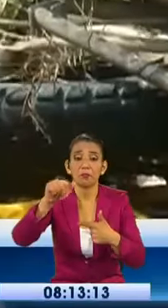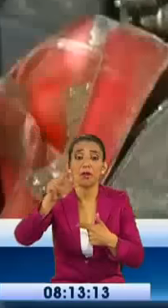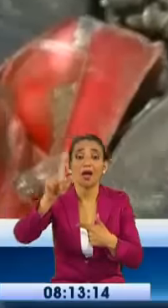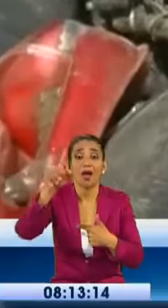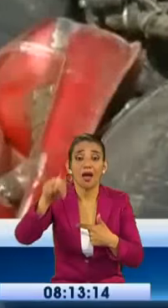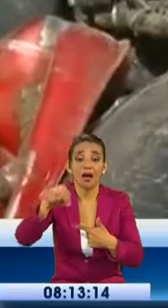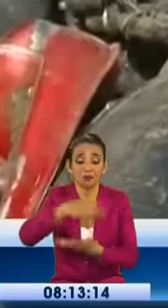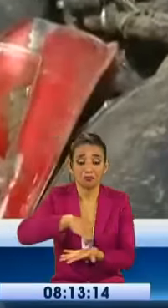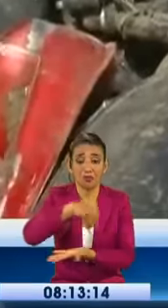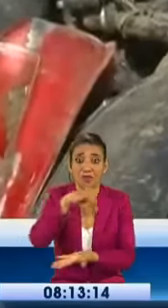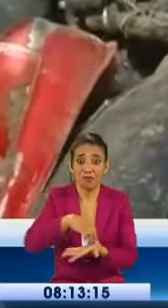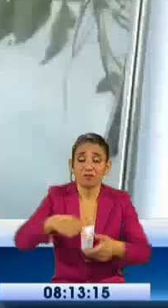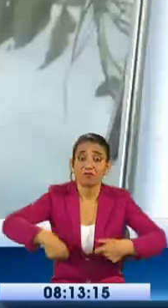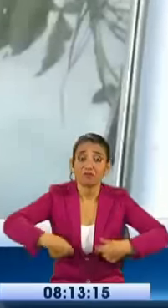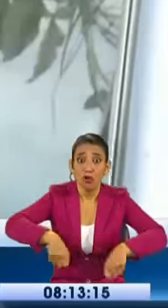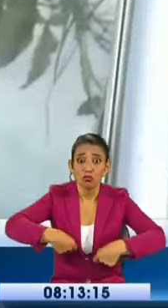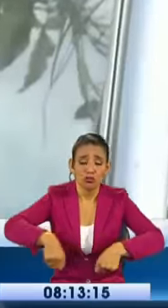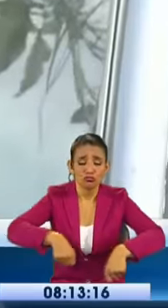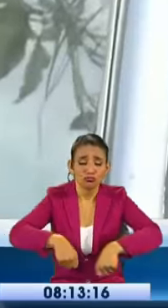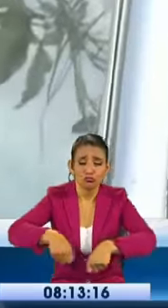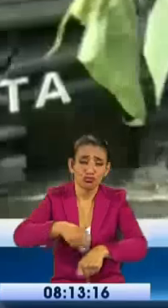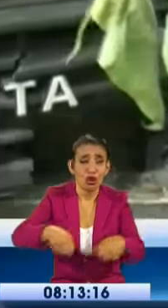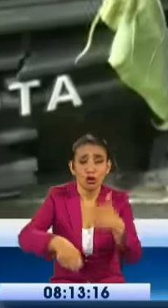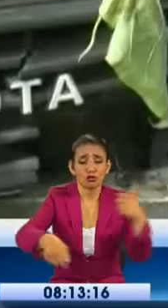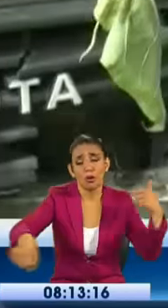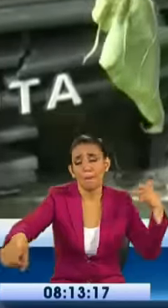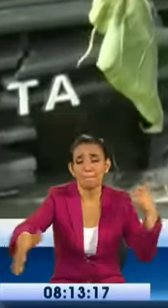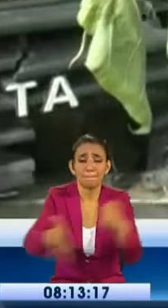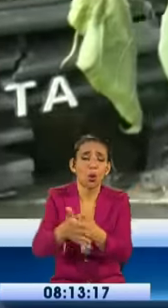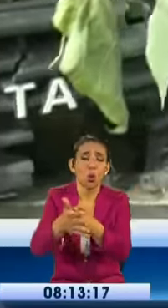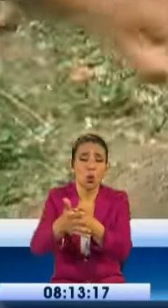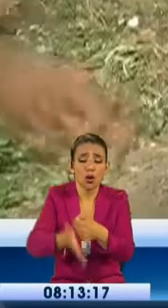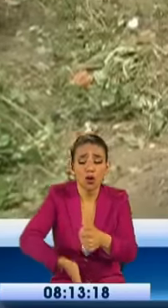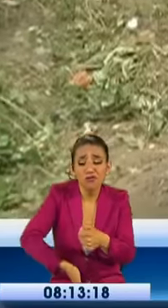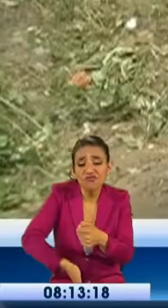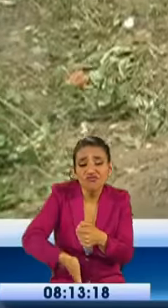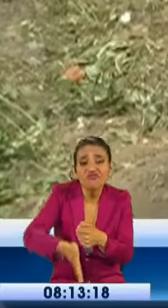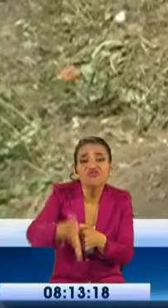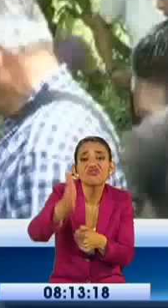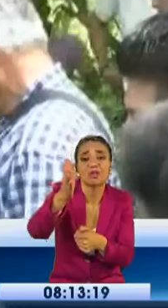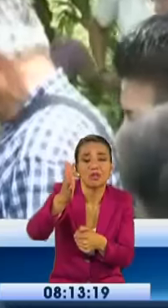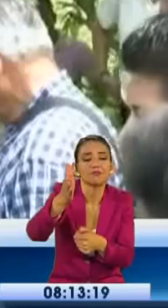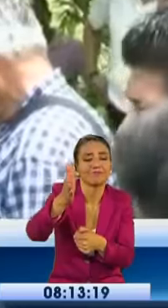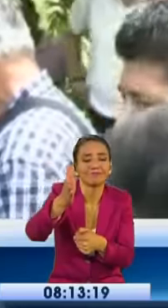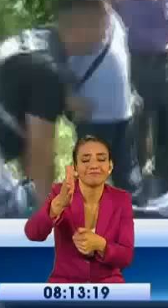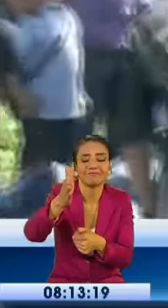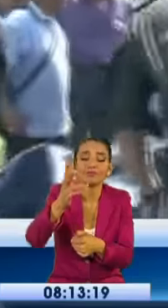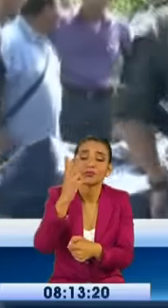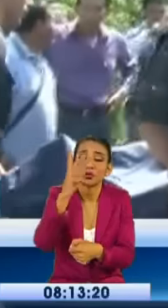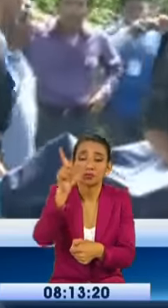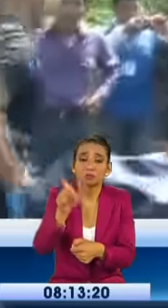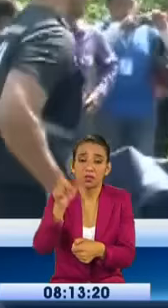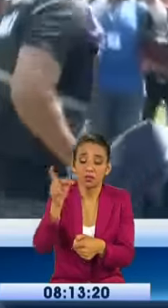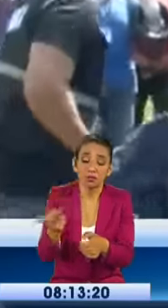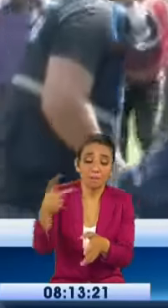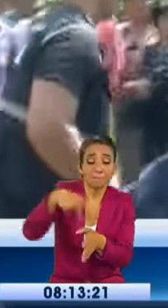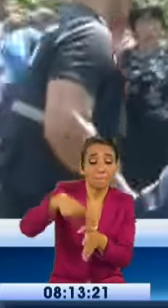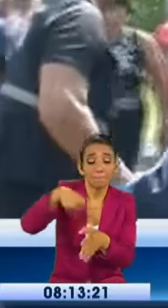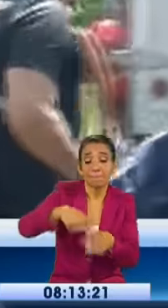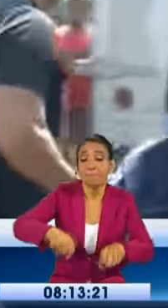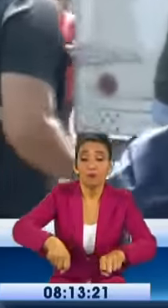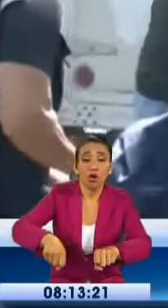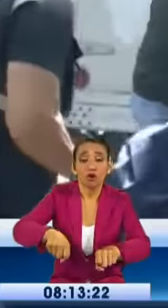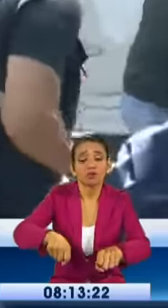motocicleta habría sido impactada por un automotor cuando circulaba por la vía Camposano. Producto del golpe, los dos ocupantes del vehículo